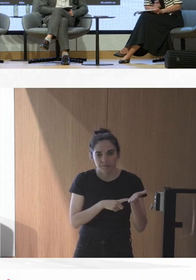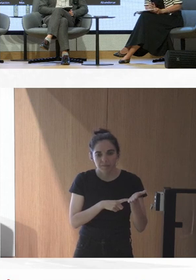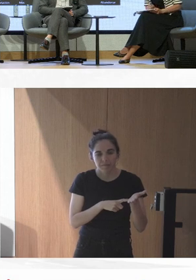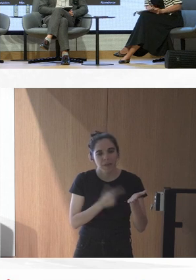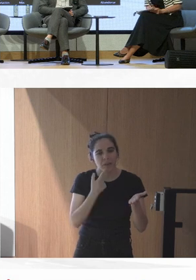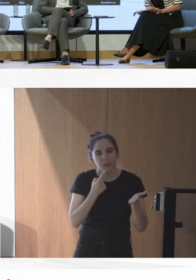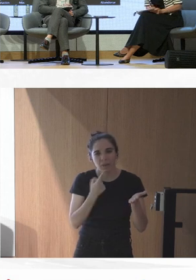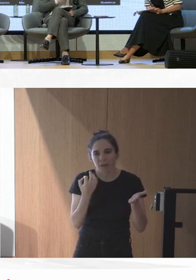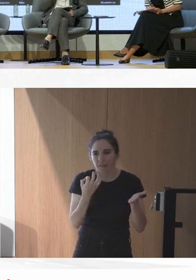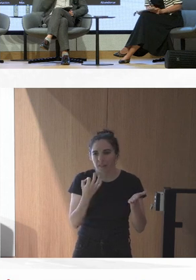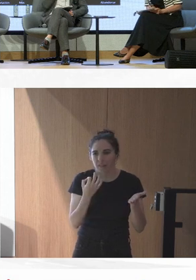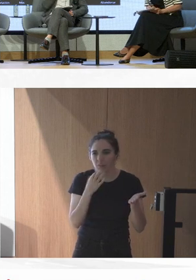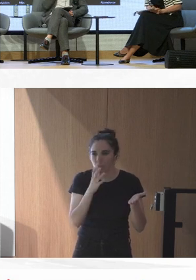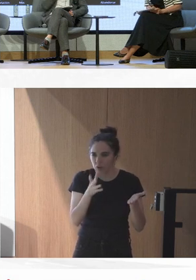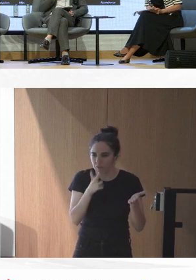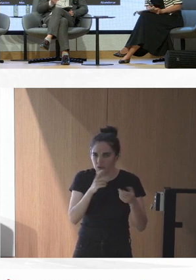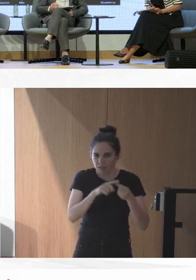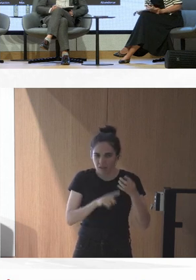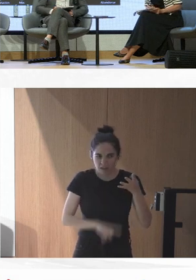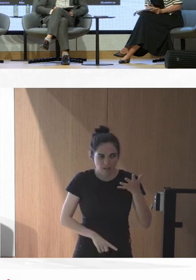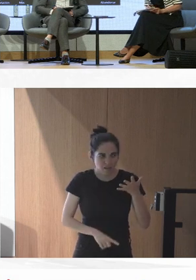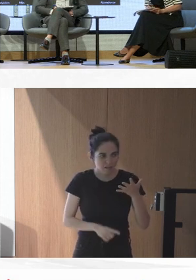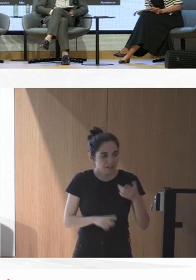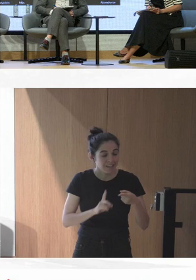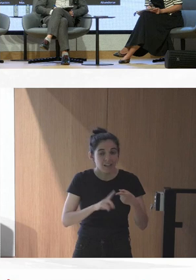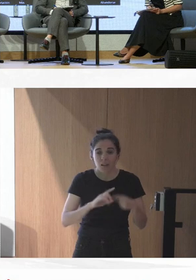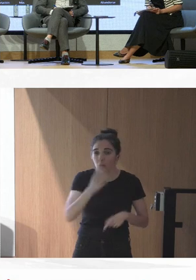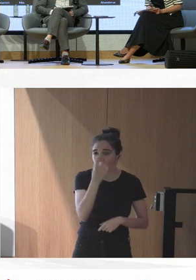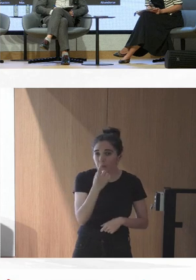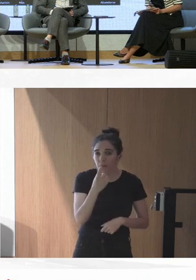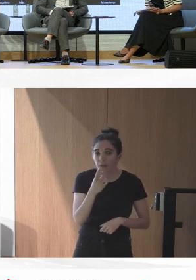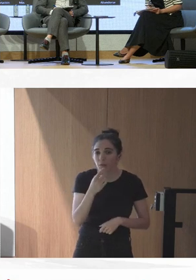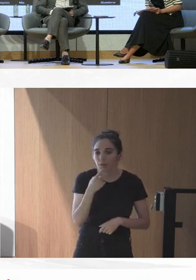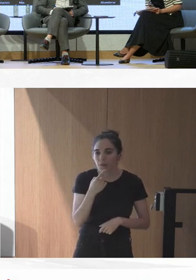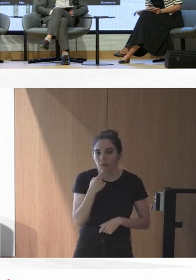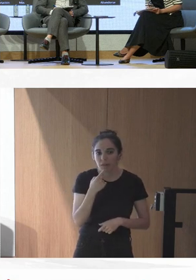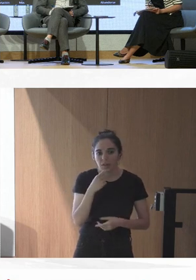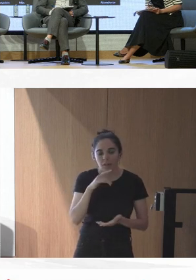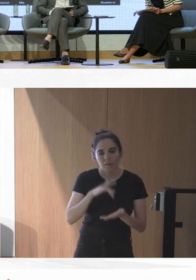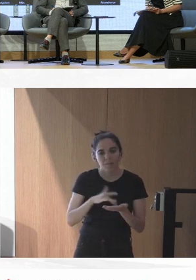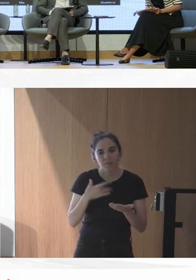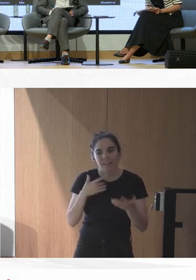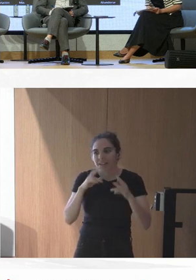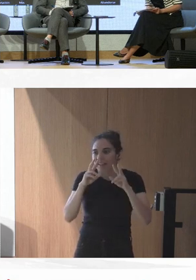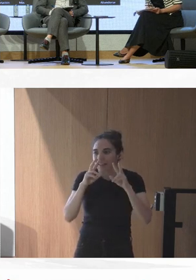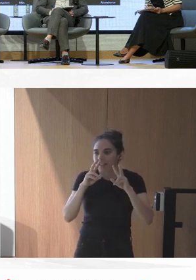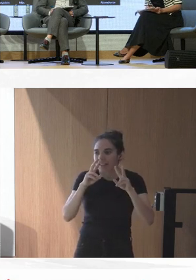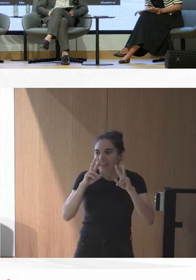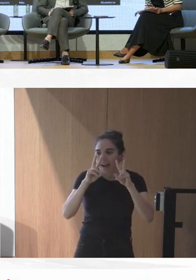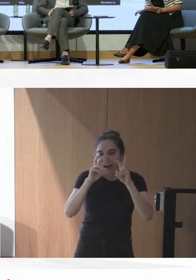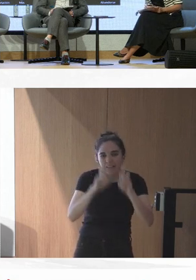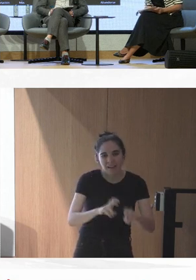establece que hay varios motivos. En primer lugar, es que se basa en un análisis médico